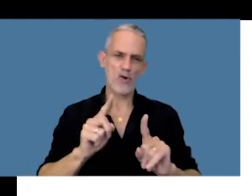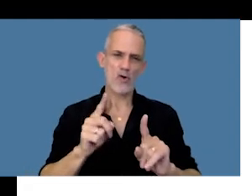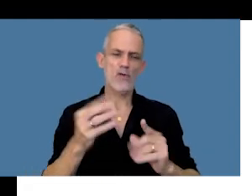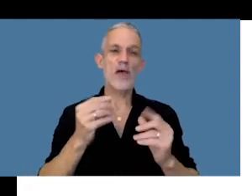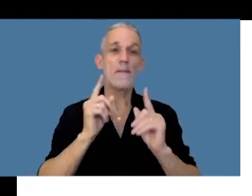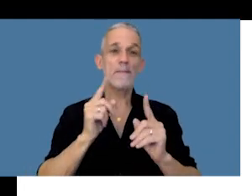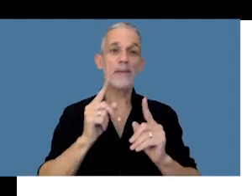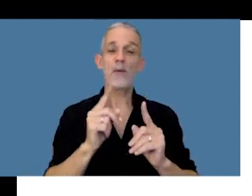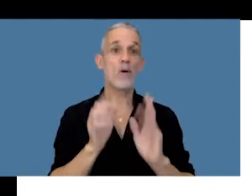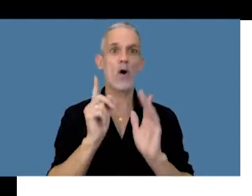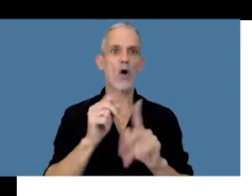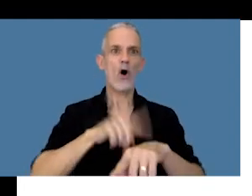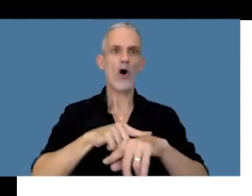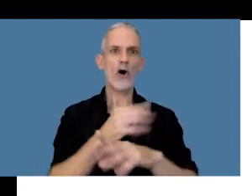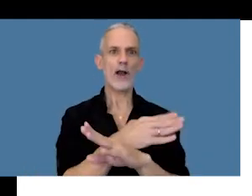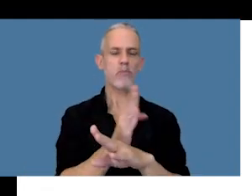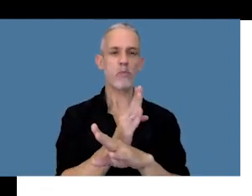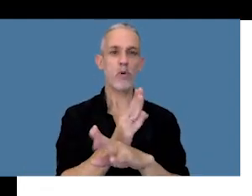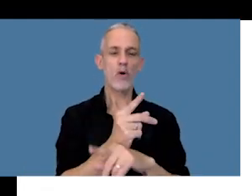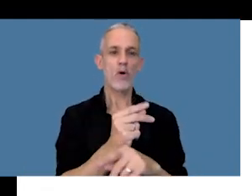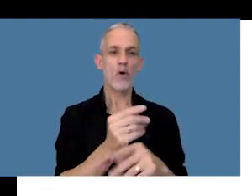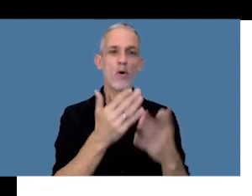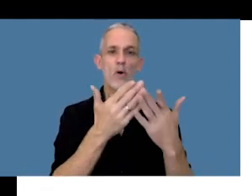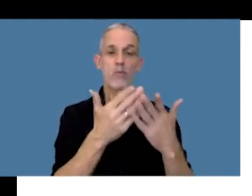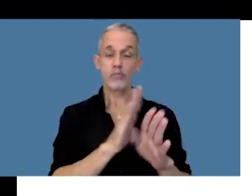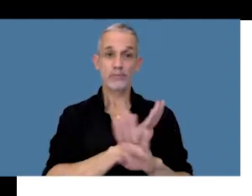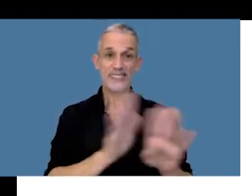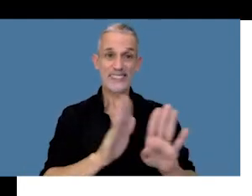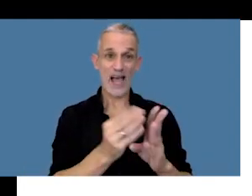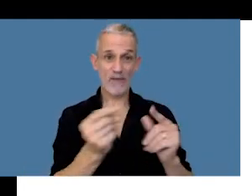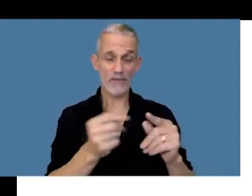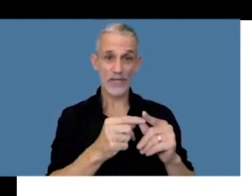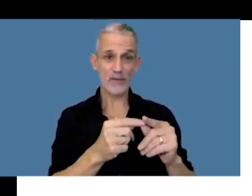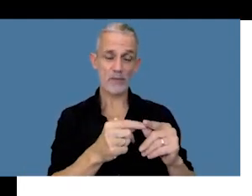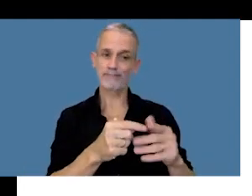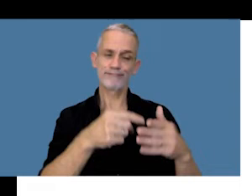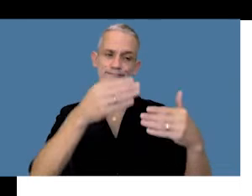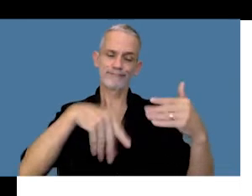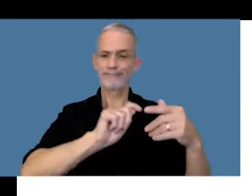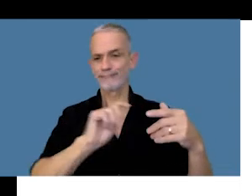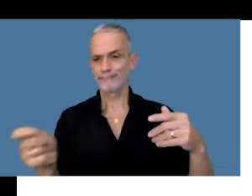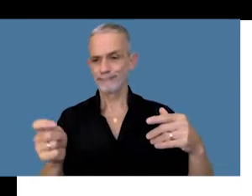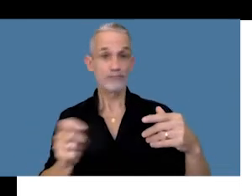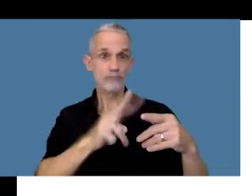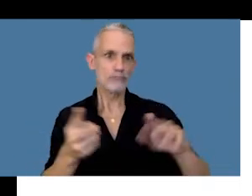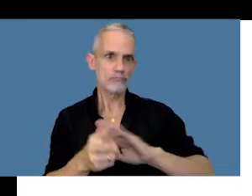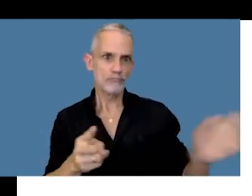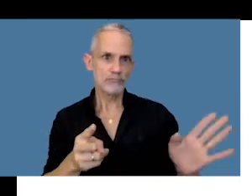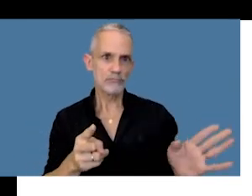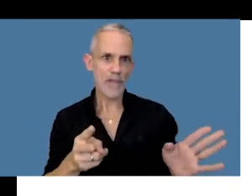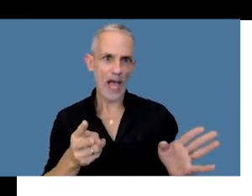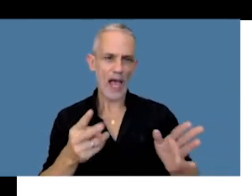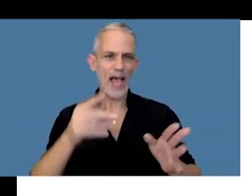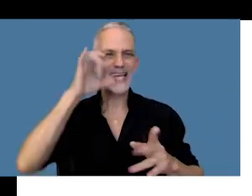las 0 horas en que se produce la condición que denota esa exclusión. La exclusión,